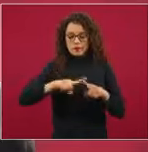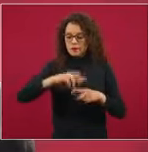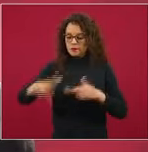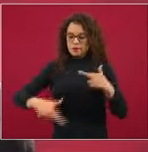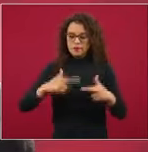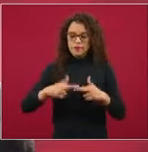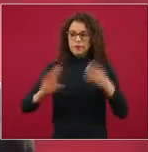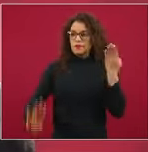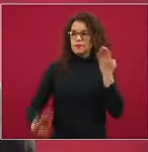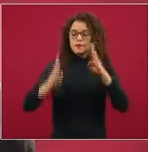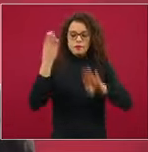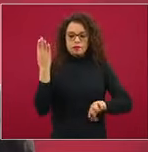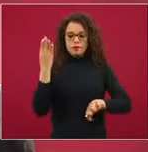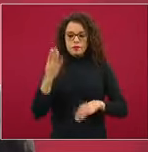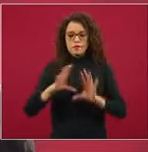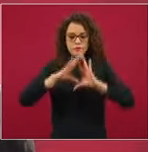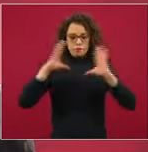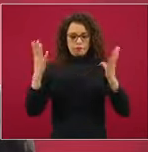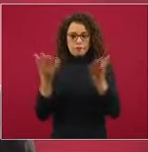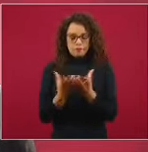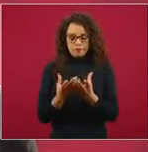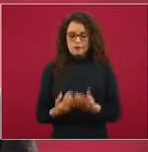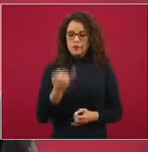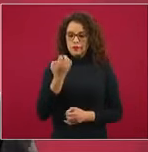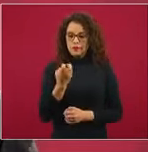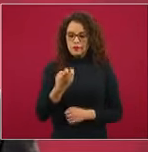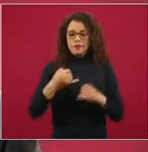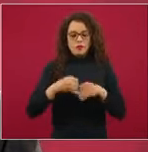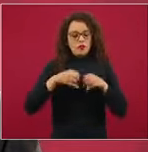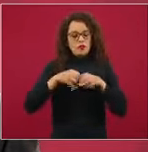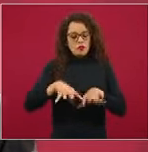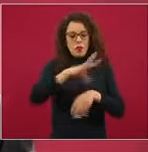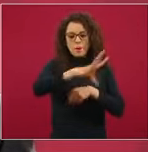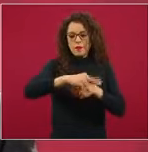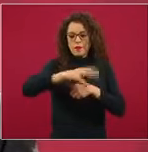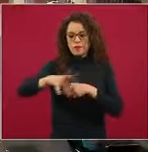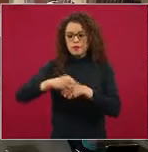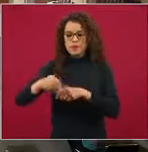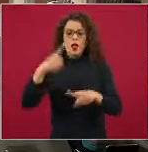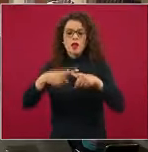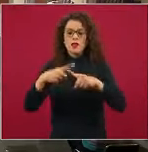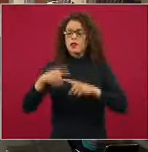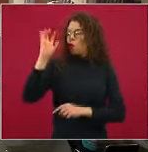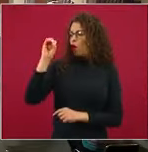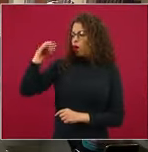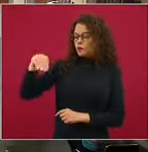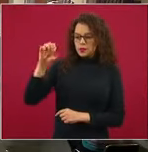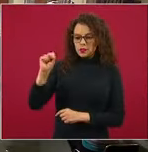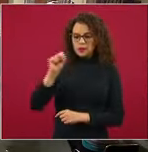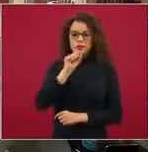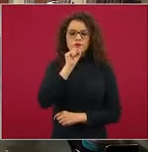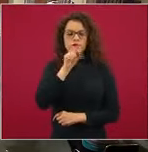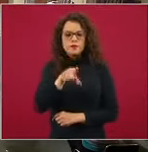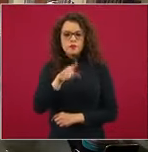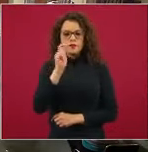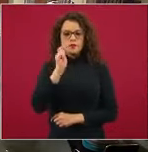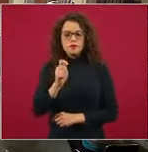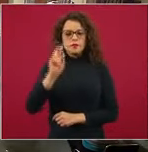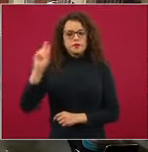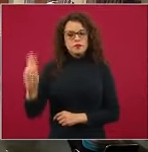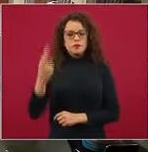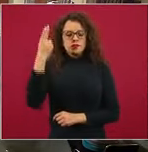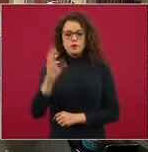mundo, en una forma panorámica a partir de la información que compila la Organización Mundial de la Salud, tanto como la Universidad